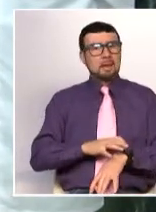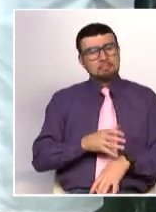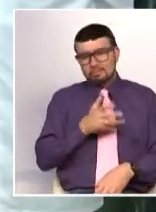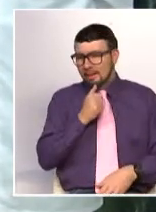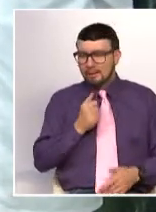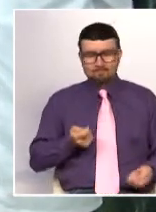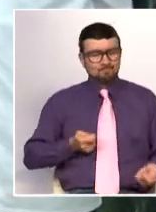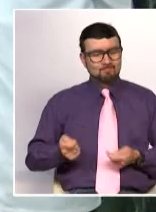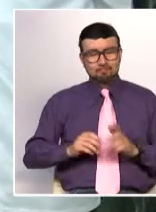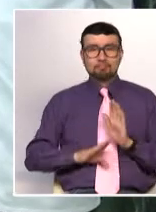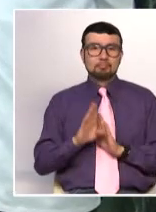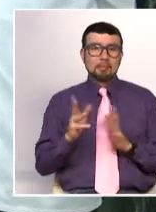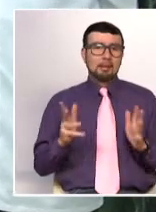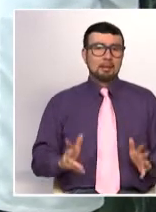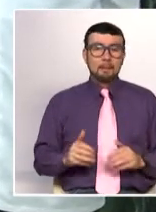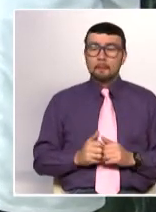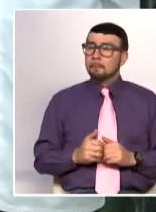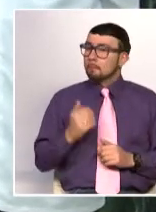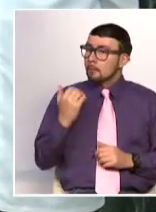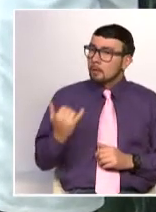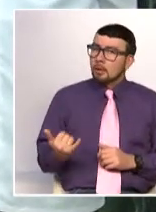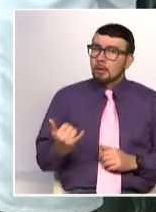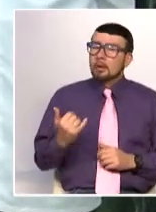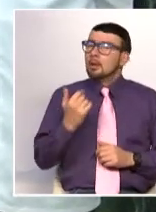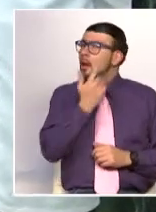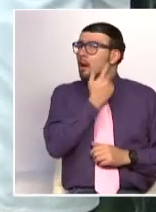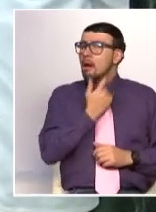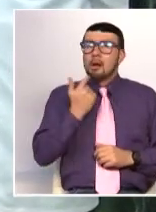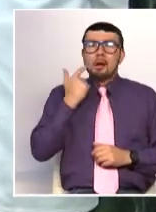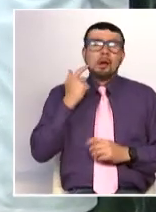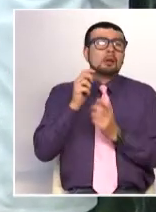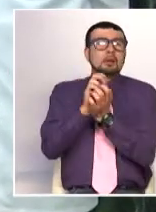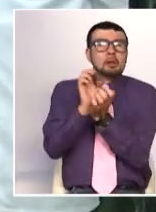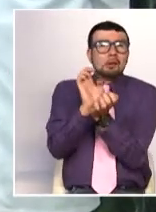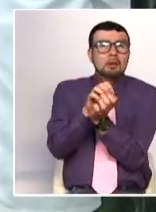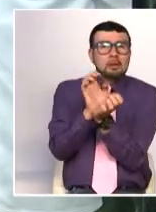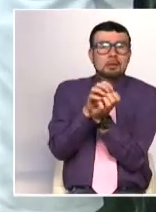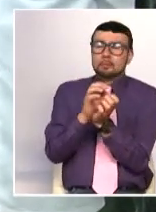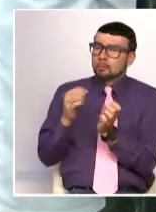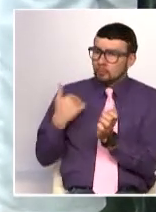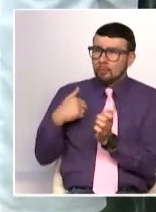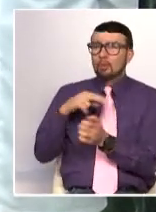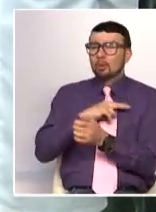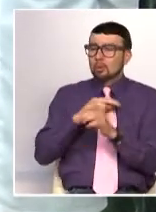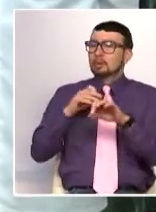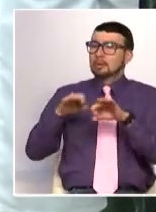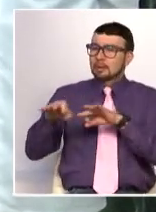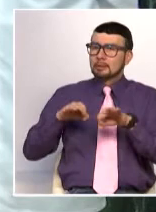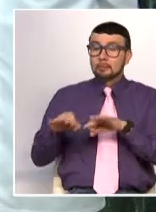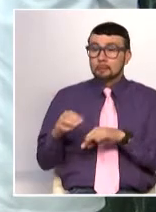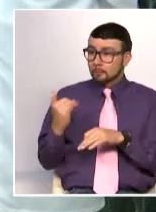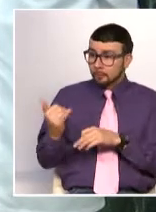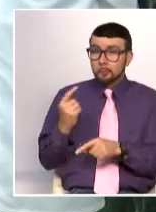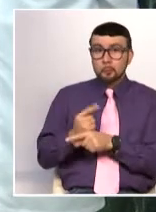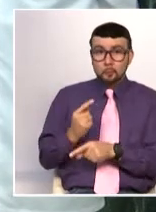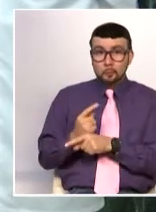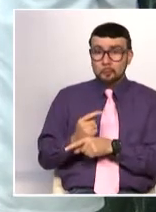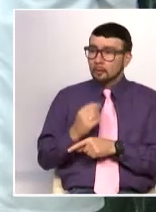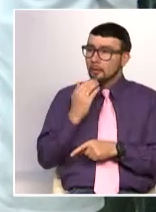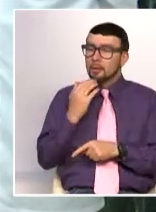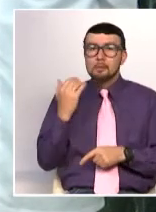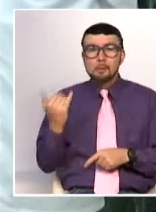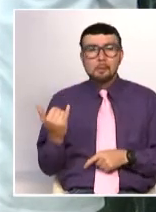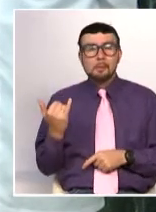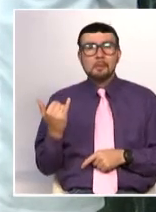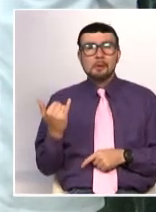alteraciones de la articulación temporomandibular también repetidamente hemos hablado que la postura de la mandíbula si